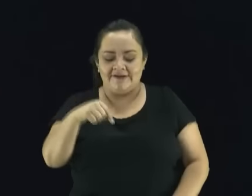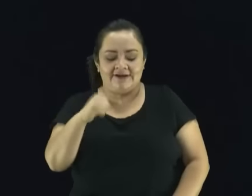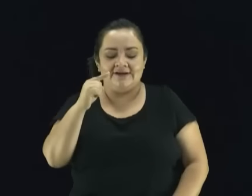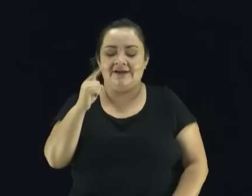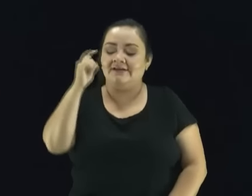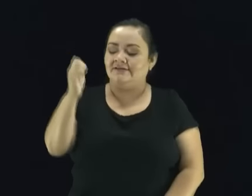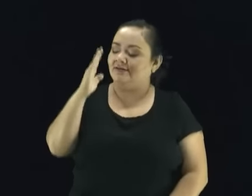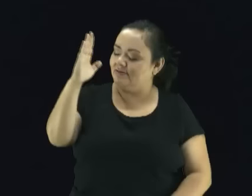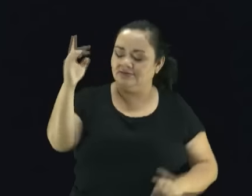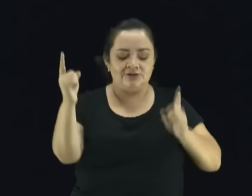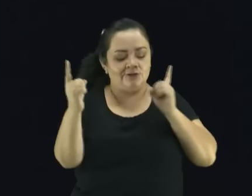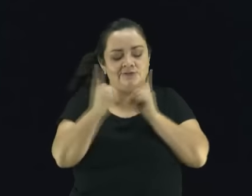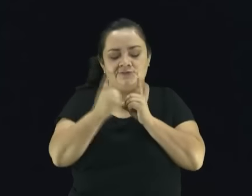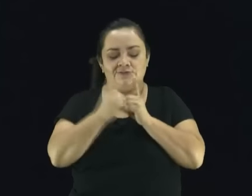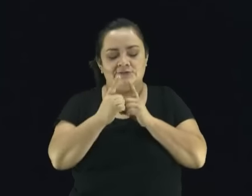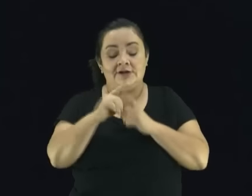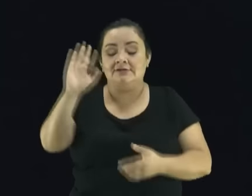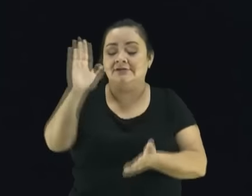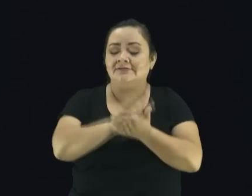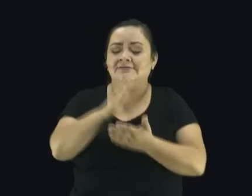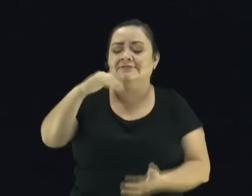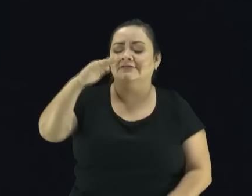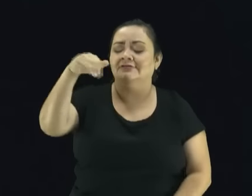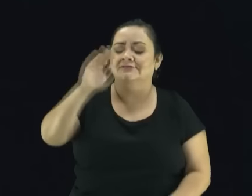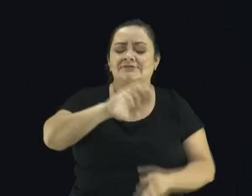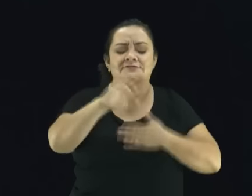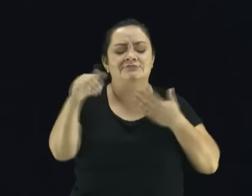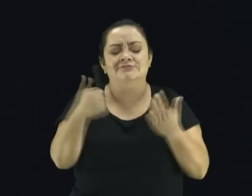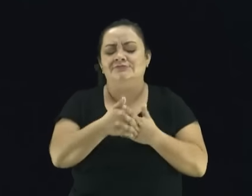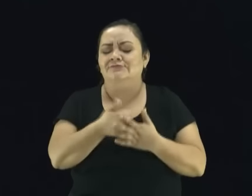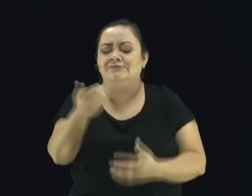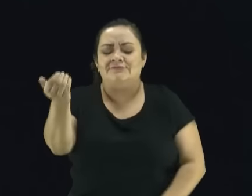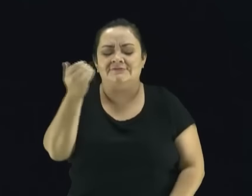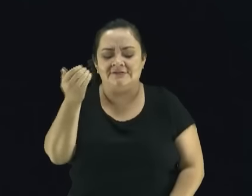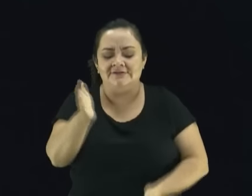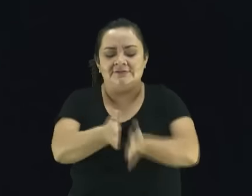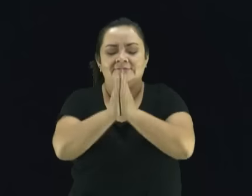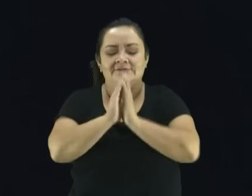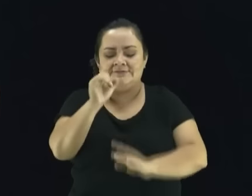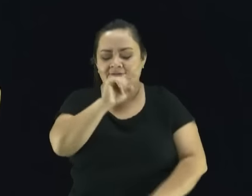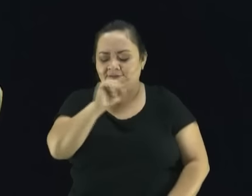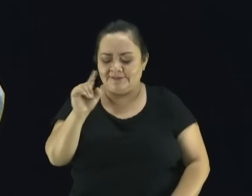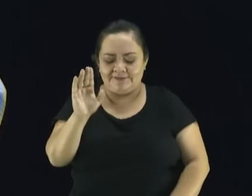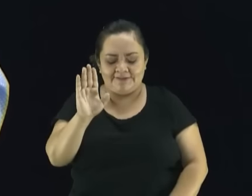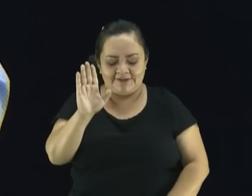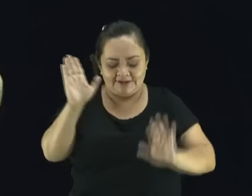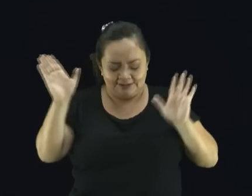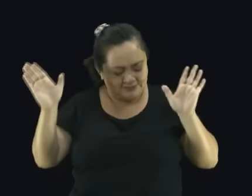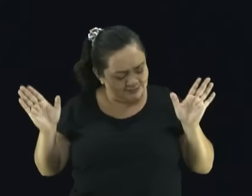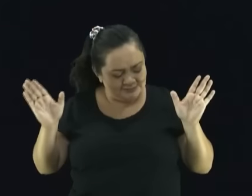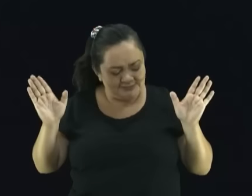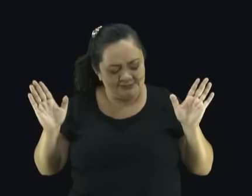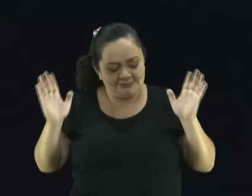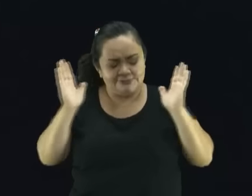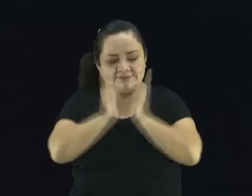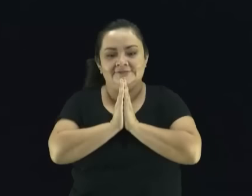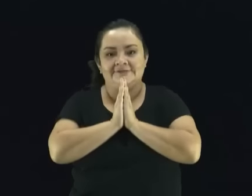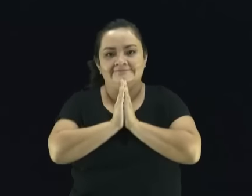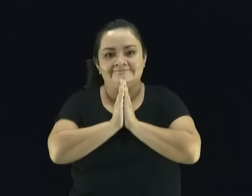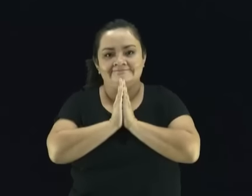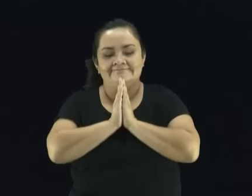Cristo que tu espíritu nos ministre a todos te lo suplicamos en el nombre del Padre el Hijo el Espíritu Santo de la iglesia dice